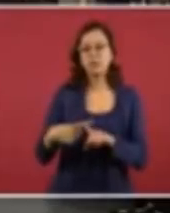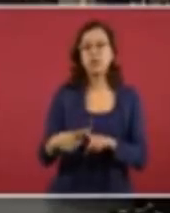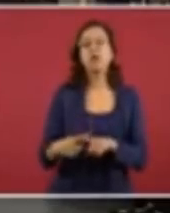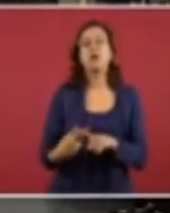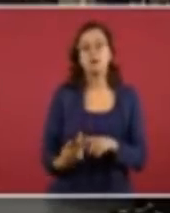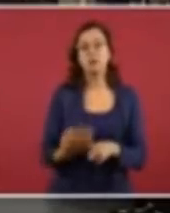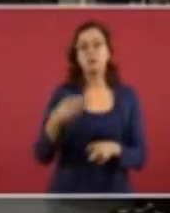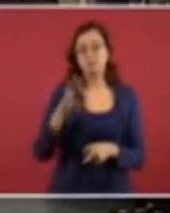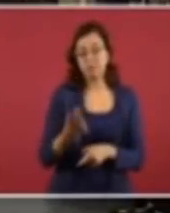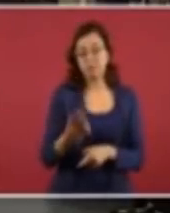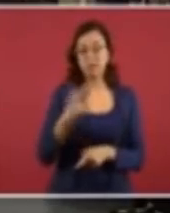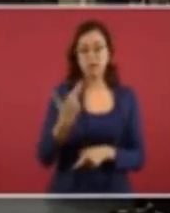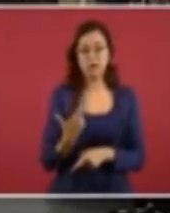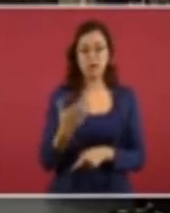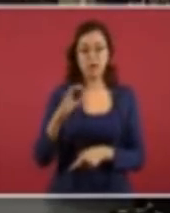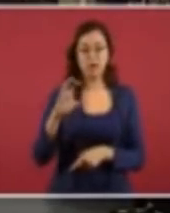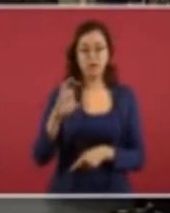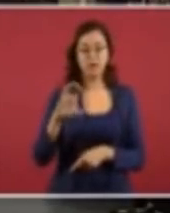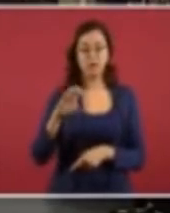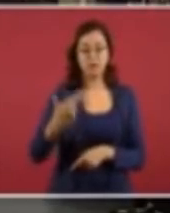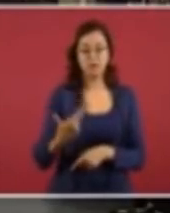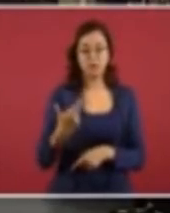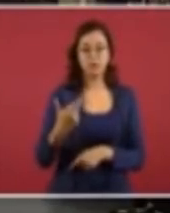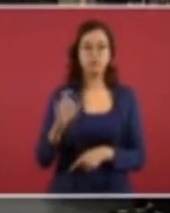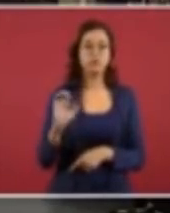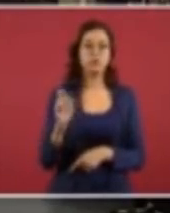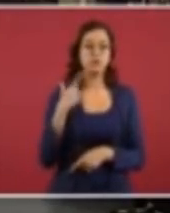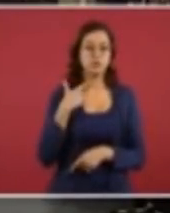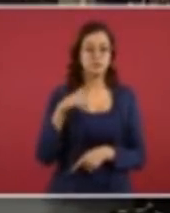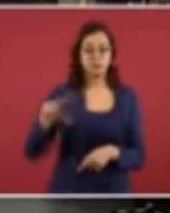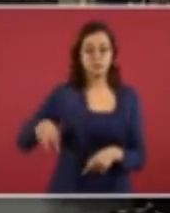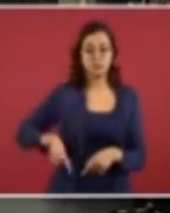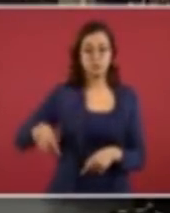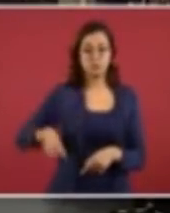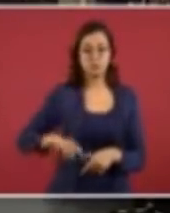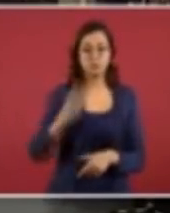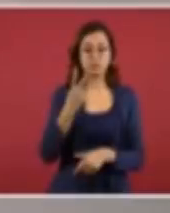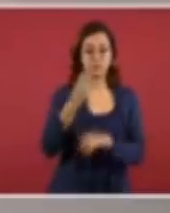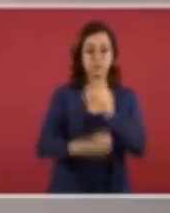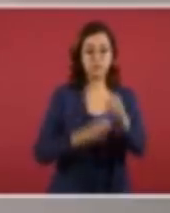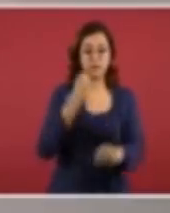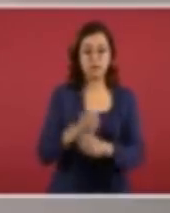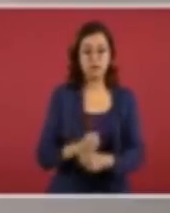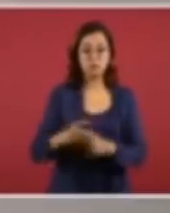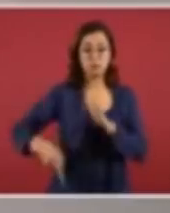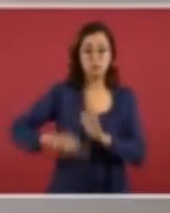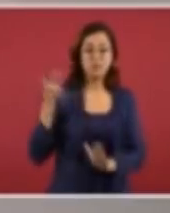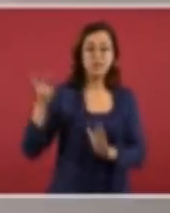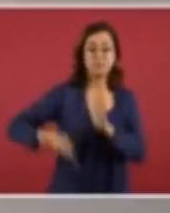Felipe Calderón, sí. 3 años. Por unanimidad.